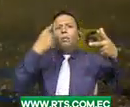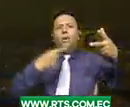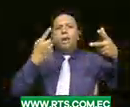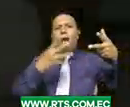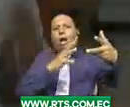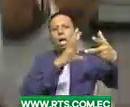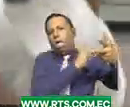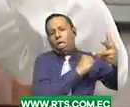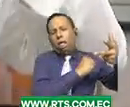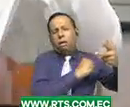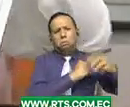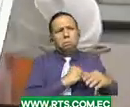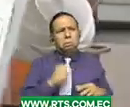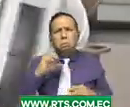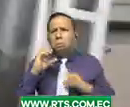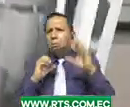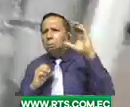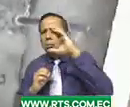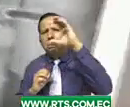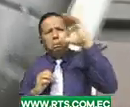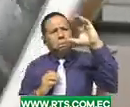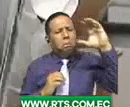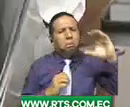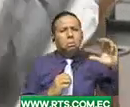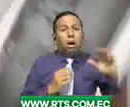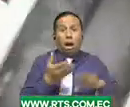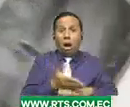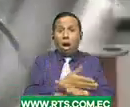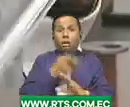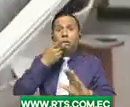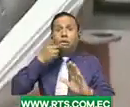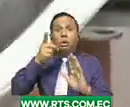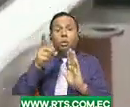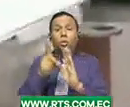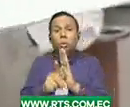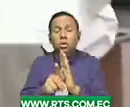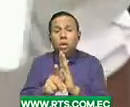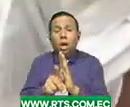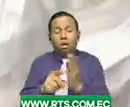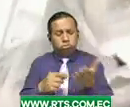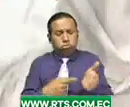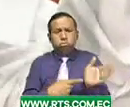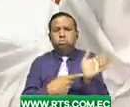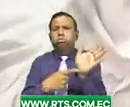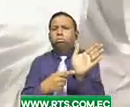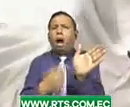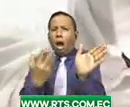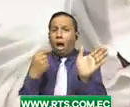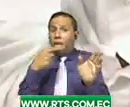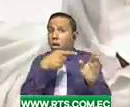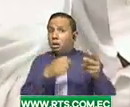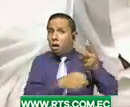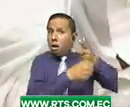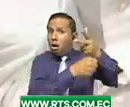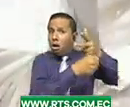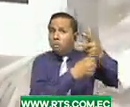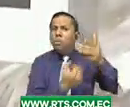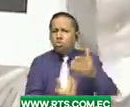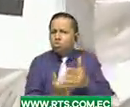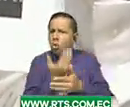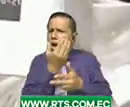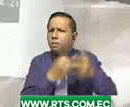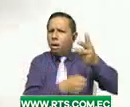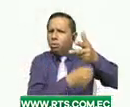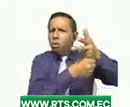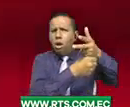auto. Aquí está la denuncia y están las imágenes de la hora a qué hora fue bajada la cámara nueva. Está la segunda